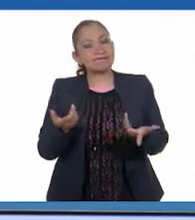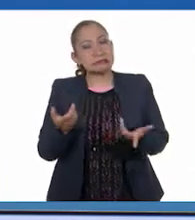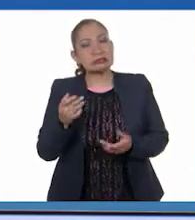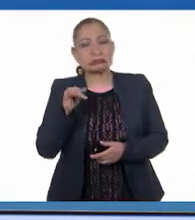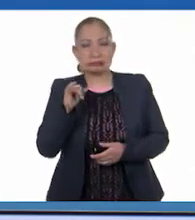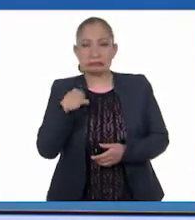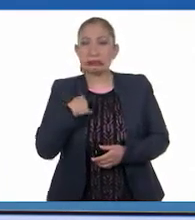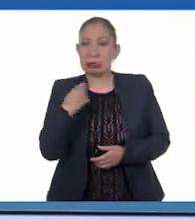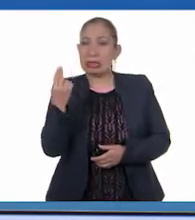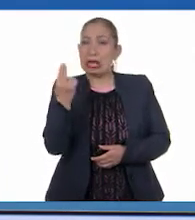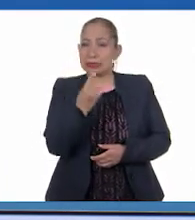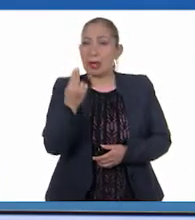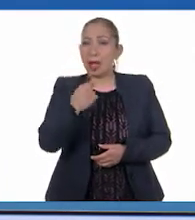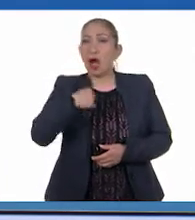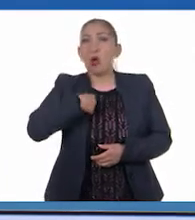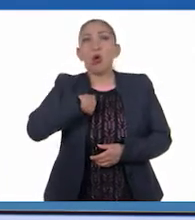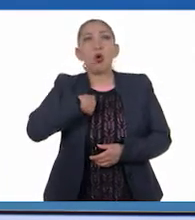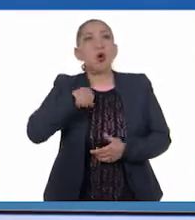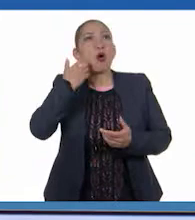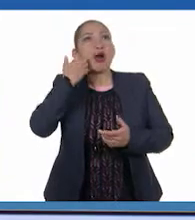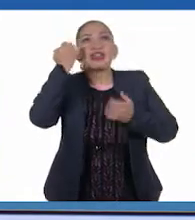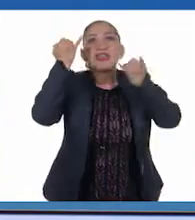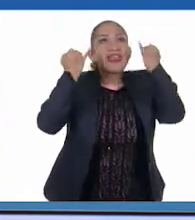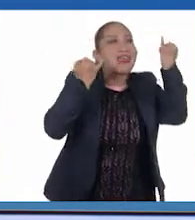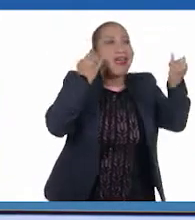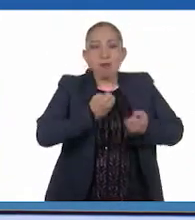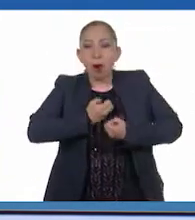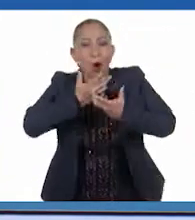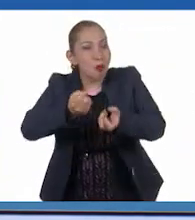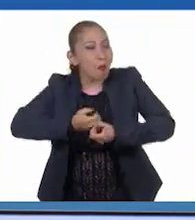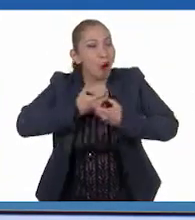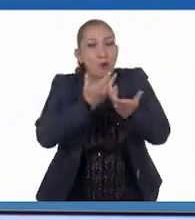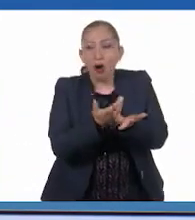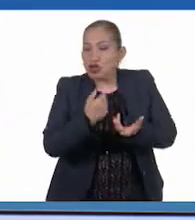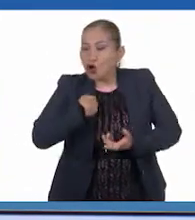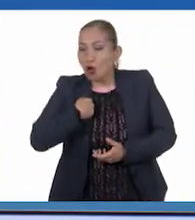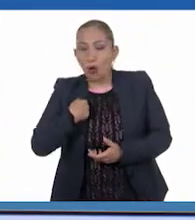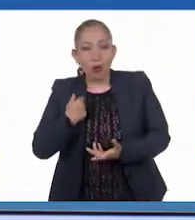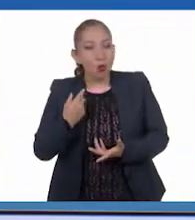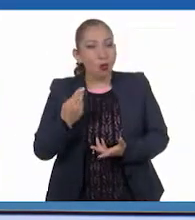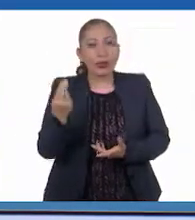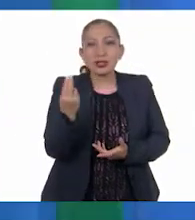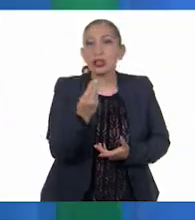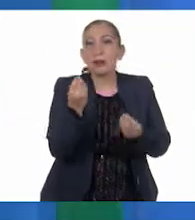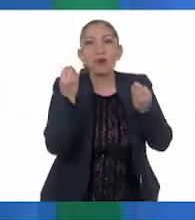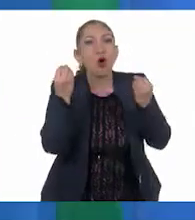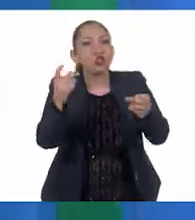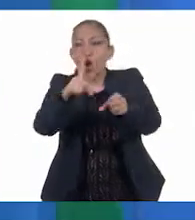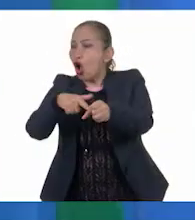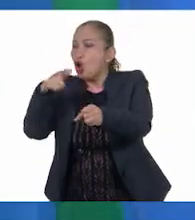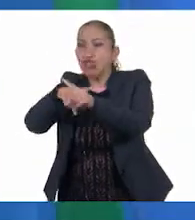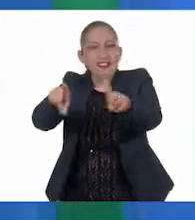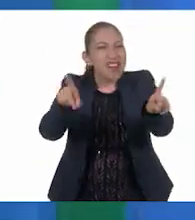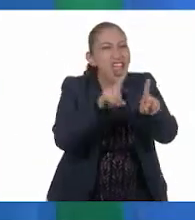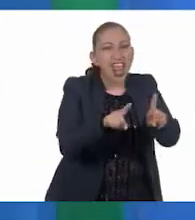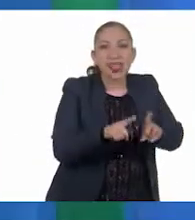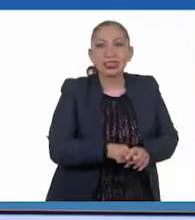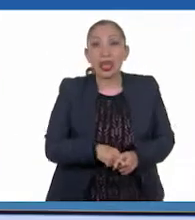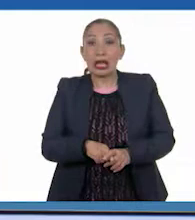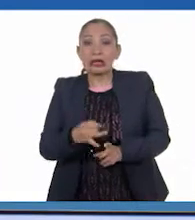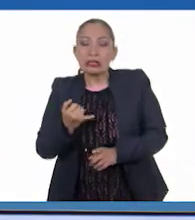Yo necesitaba sacar mi creatividad, Jenny. Y necesitaba muchos colores.